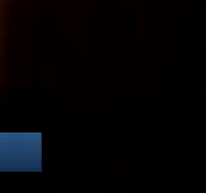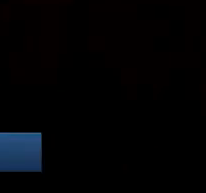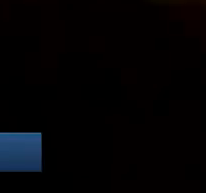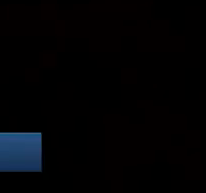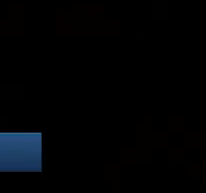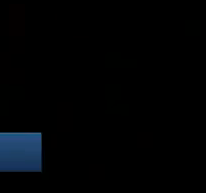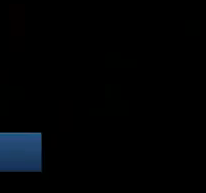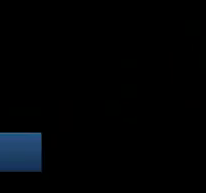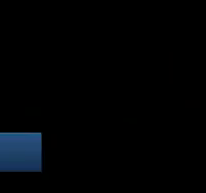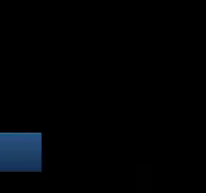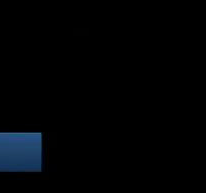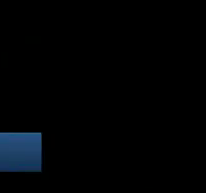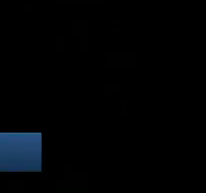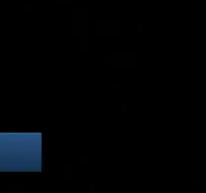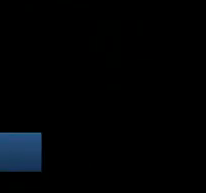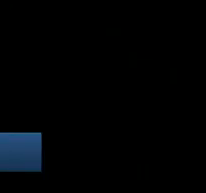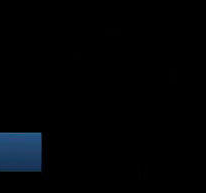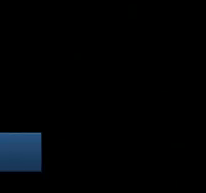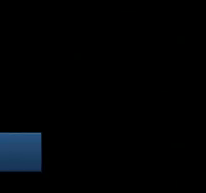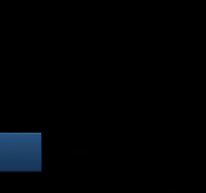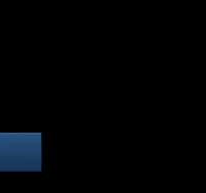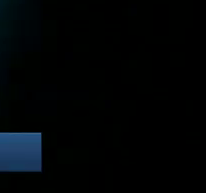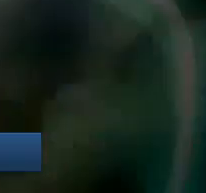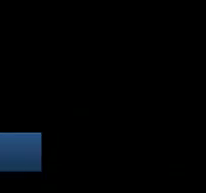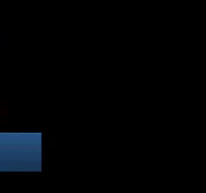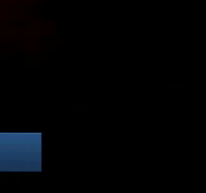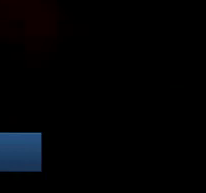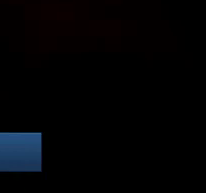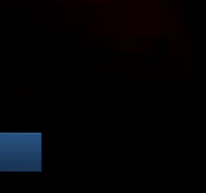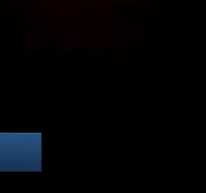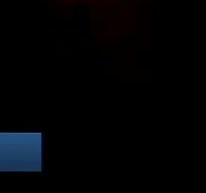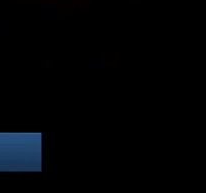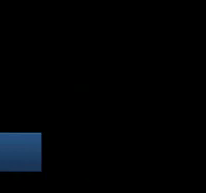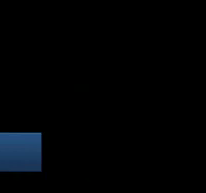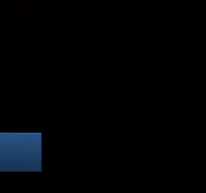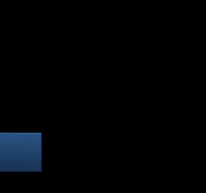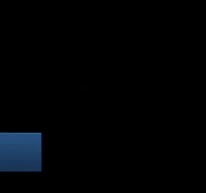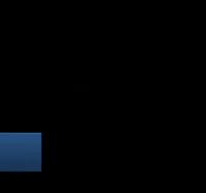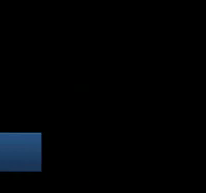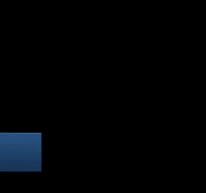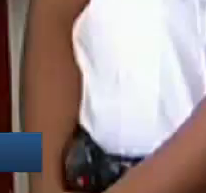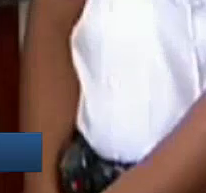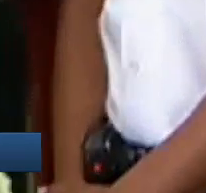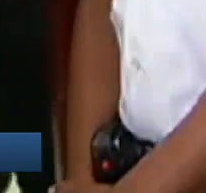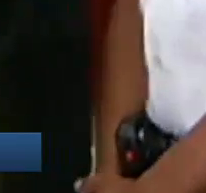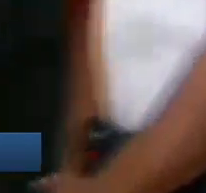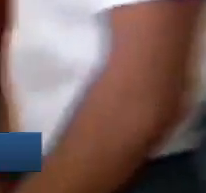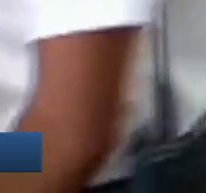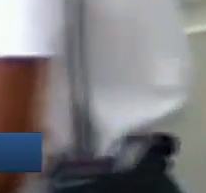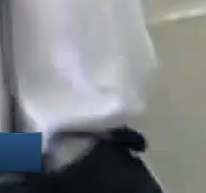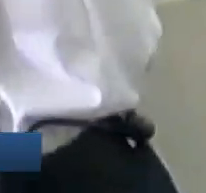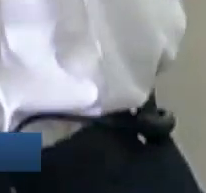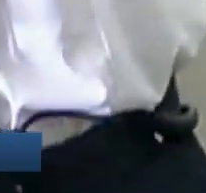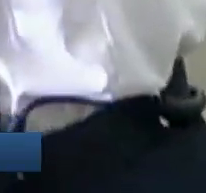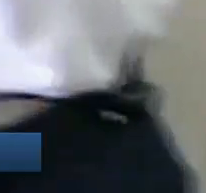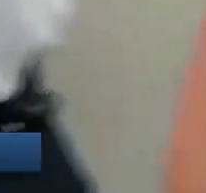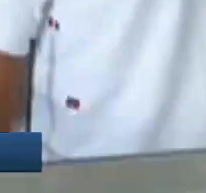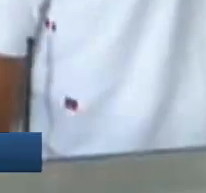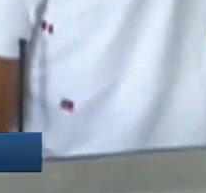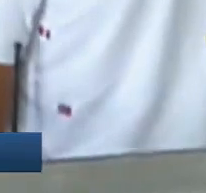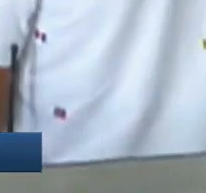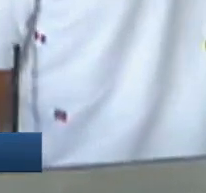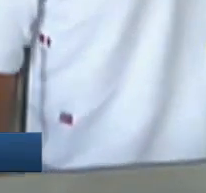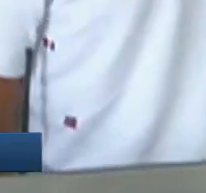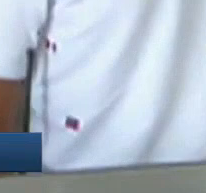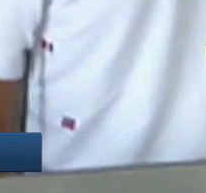La CTE presentó una denuncia en la Fiscalía de Milagro por el delito de ataque y resistencia y tentativa de asesinato contra la conductora que